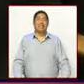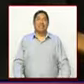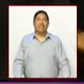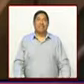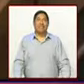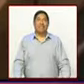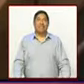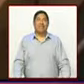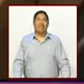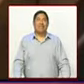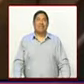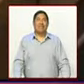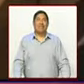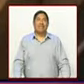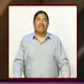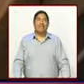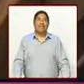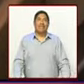Legislativa Plurinacional.